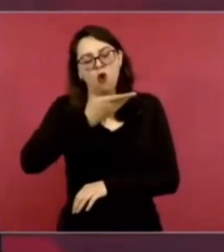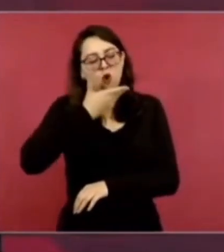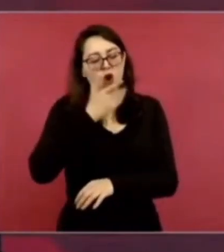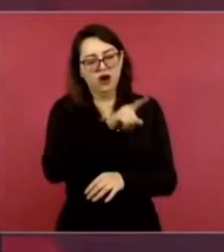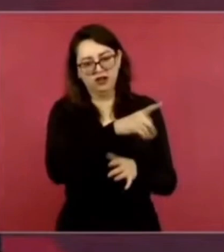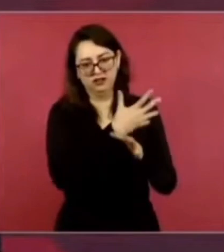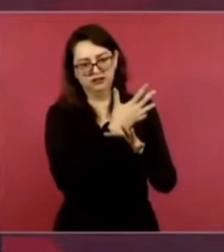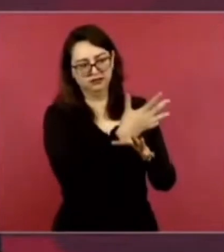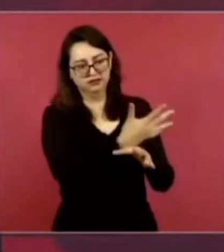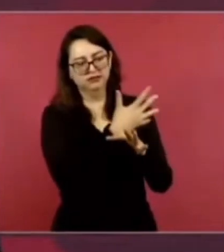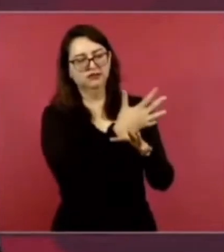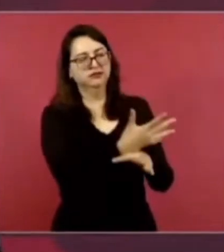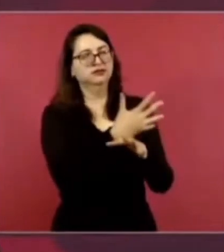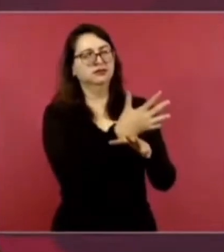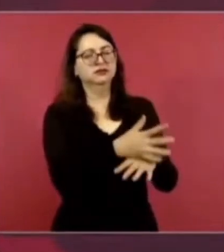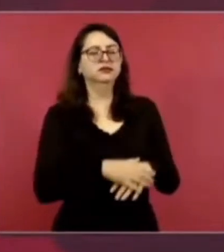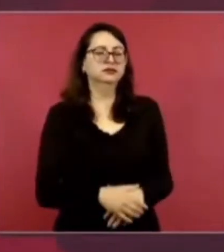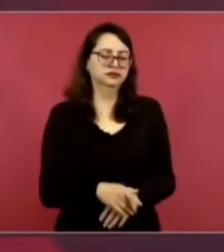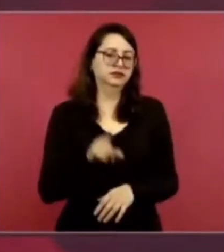oriental,